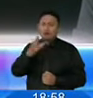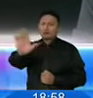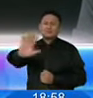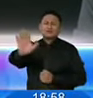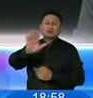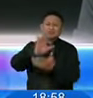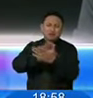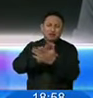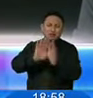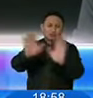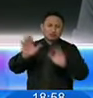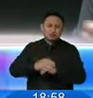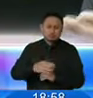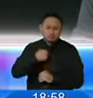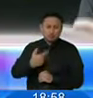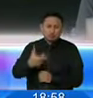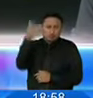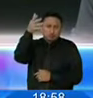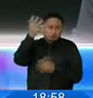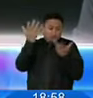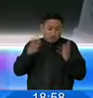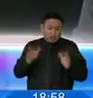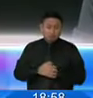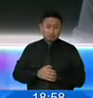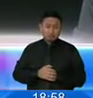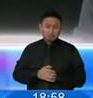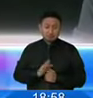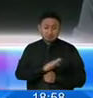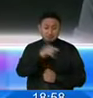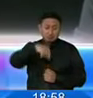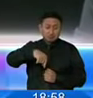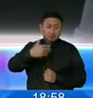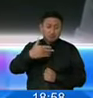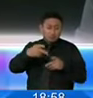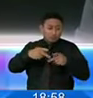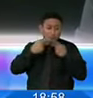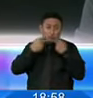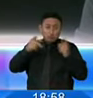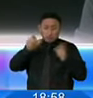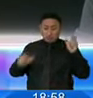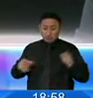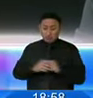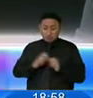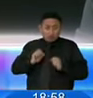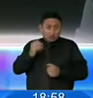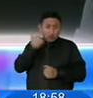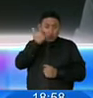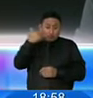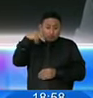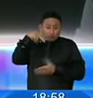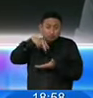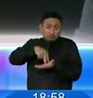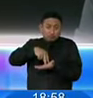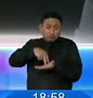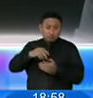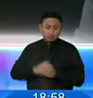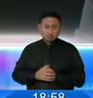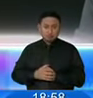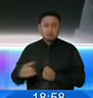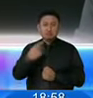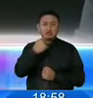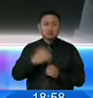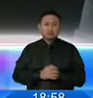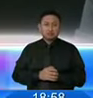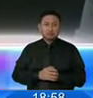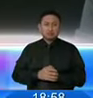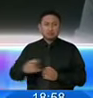preocupe. Mi conferencia ha terminado y que estoy en el lado del público. Y inusitadamente me dice que llamará